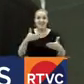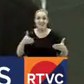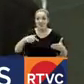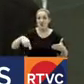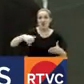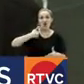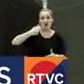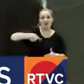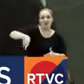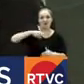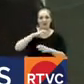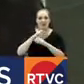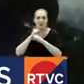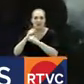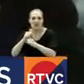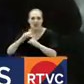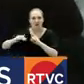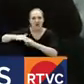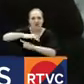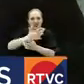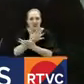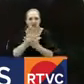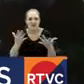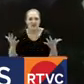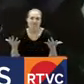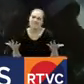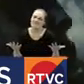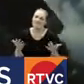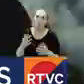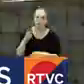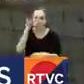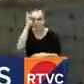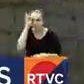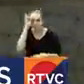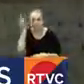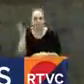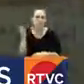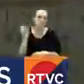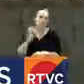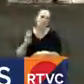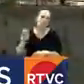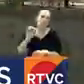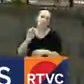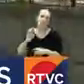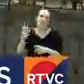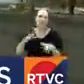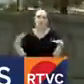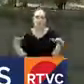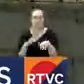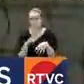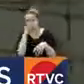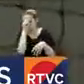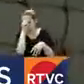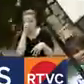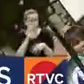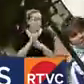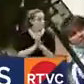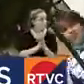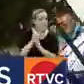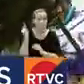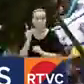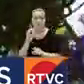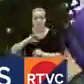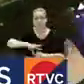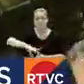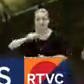dinámicas propias de este contexto, que son drogadicción, pandillismo, delincuencia,